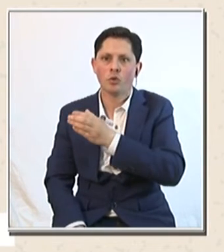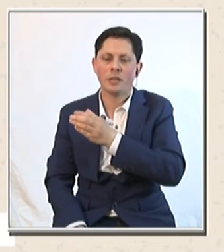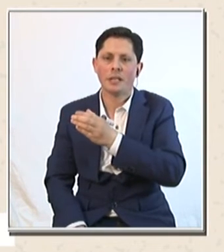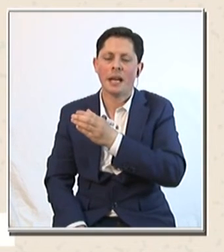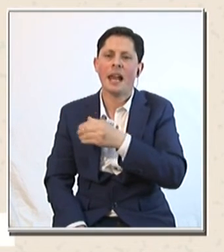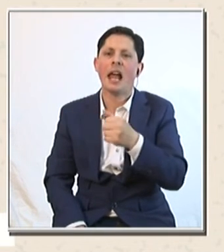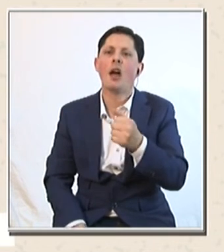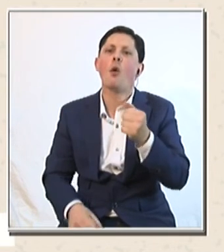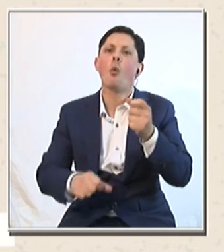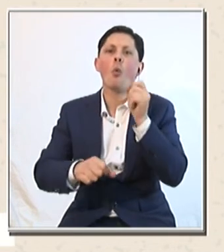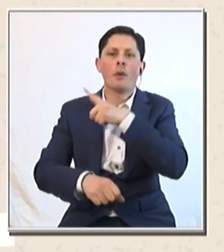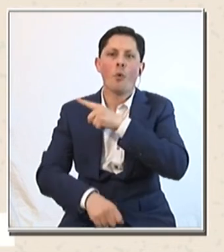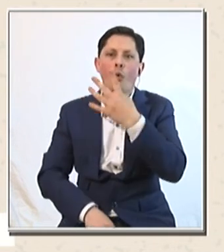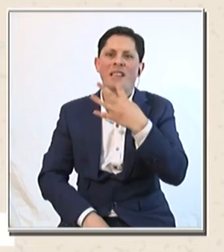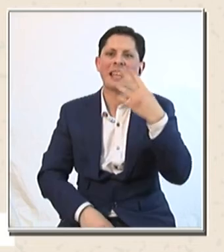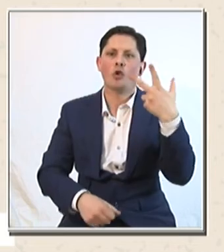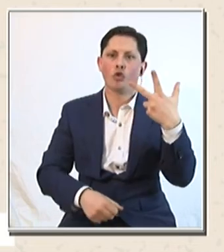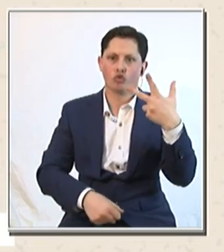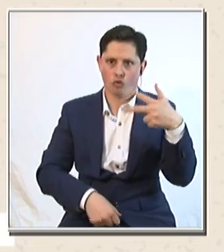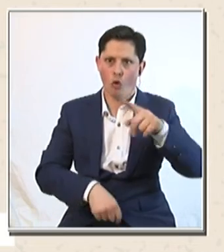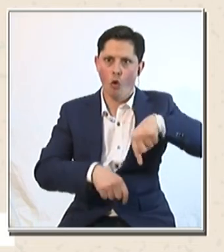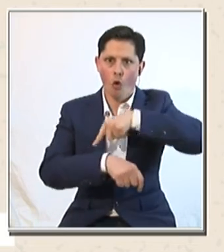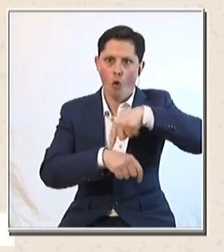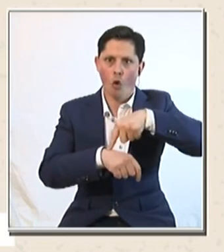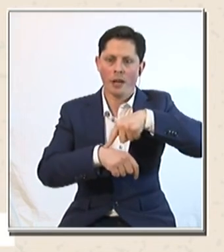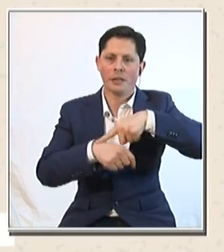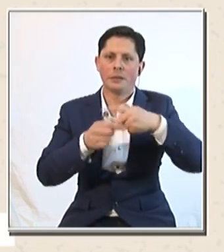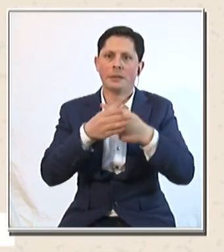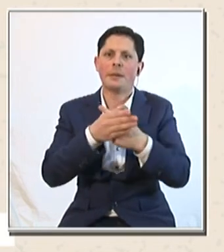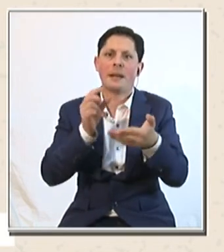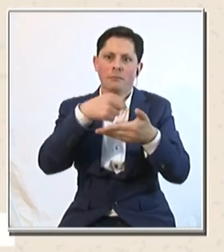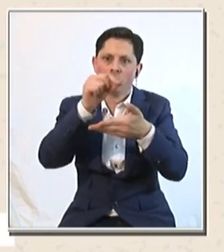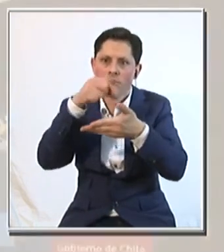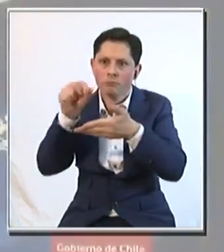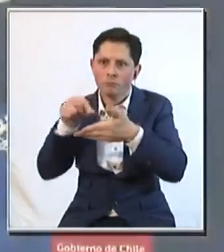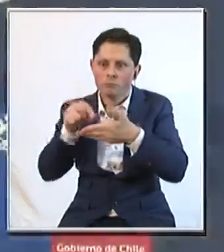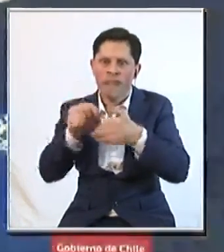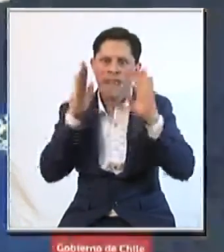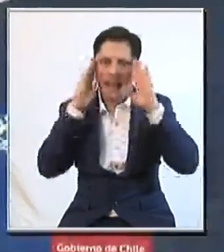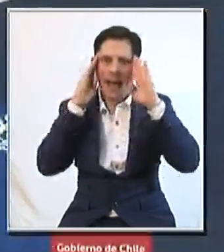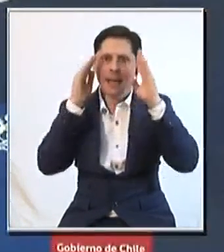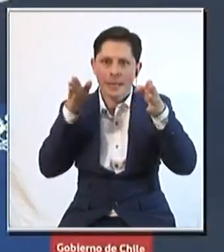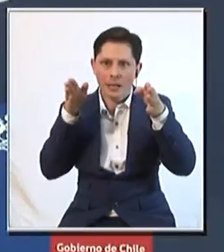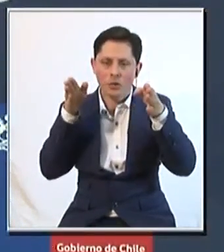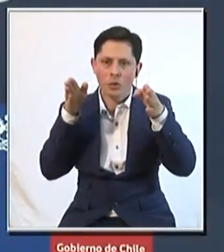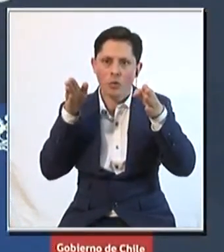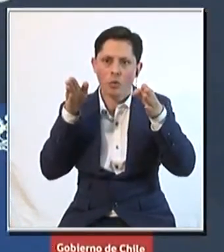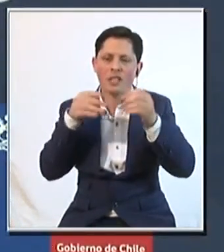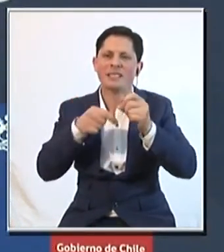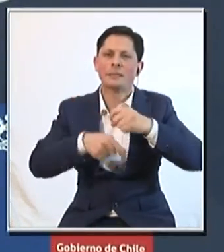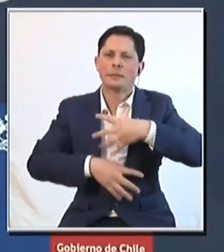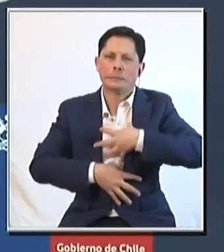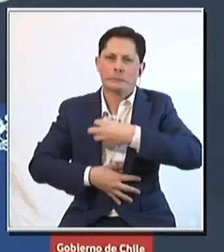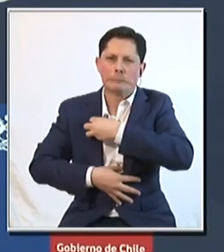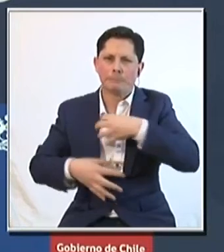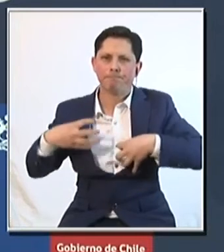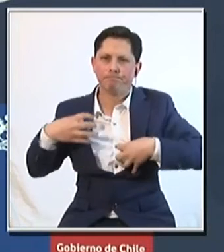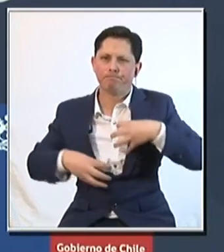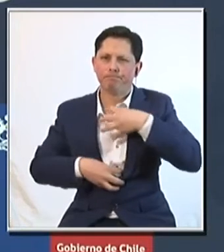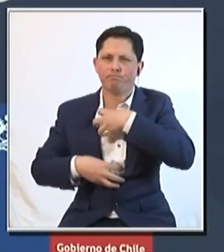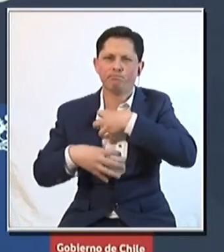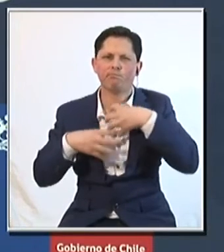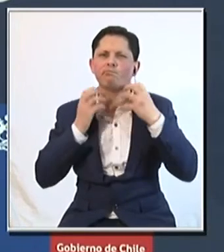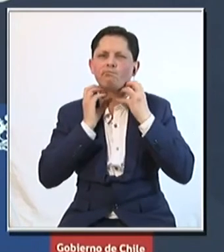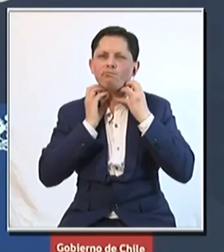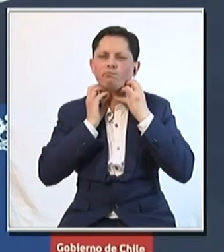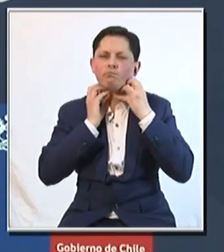últimas 48 horas para que se puedan testear a la brevedad y estar atentos a la aparición de síntomas sospechosos de